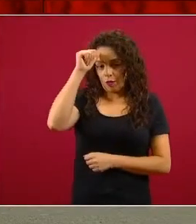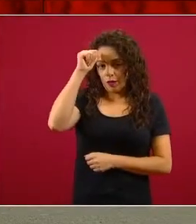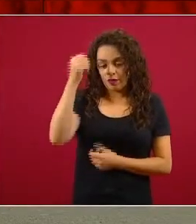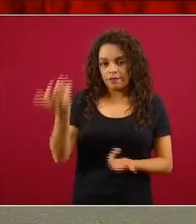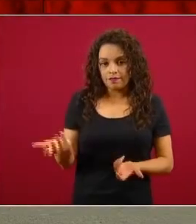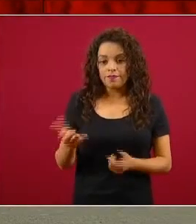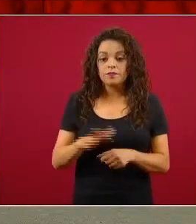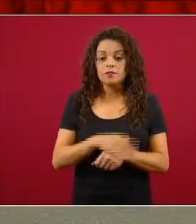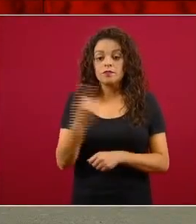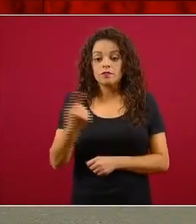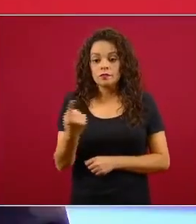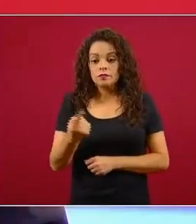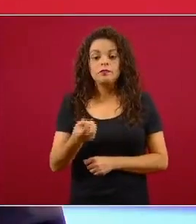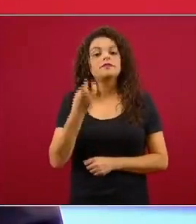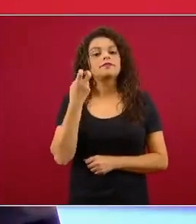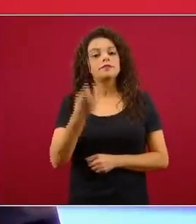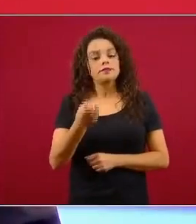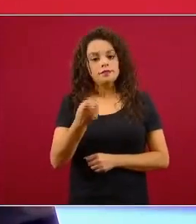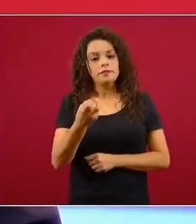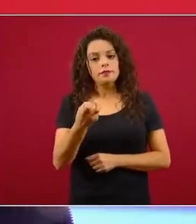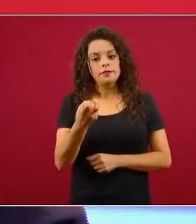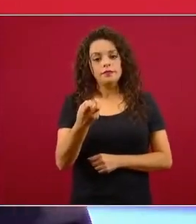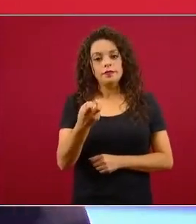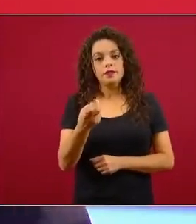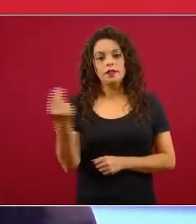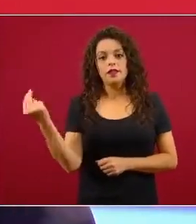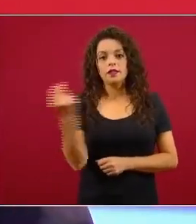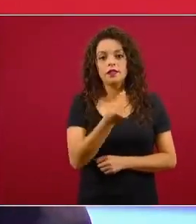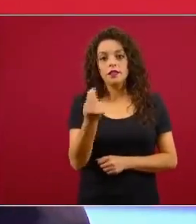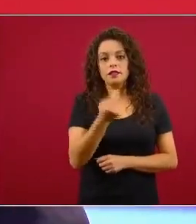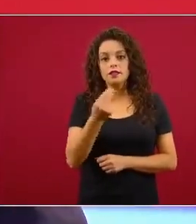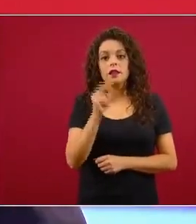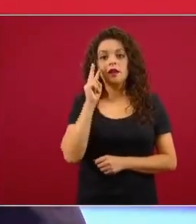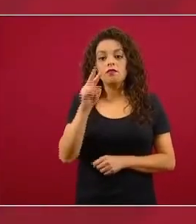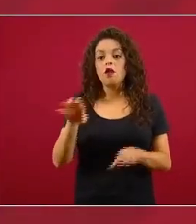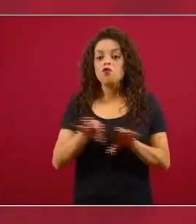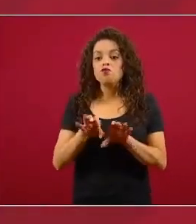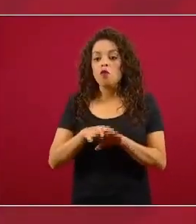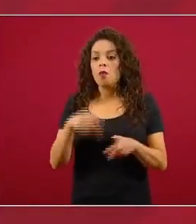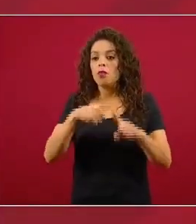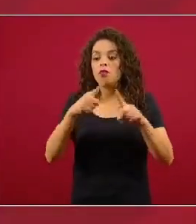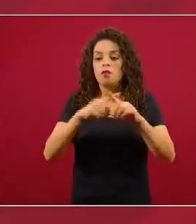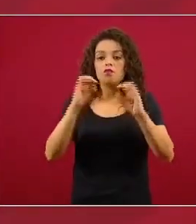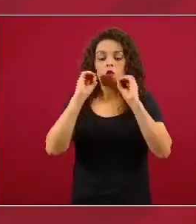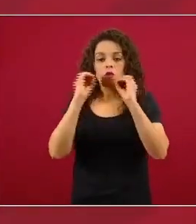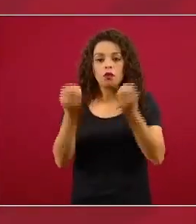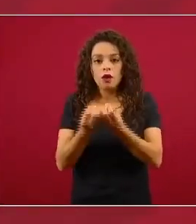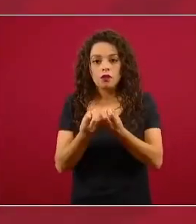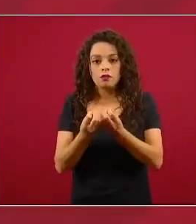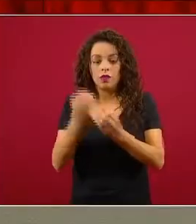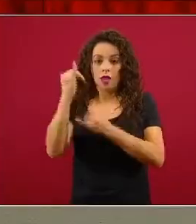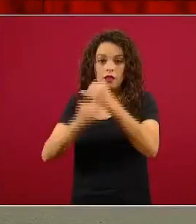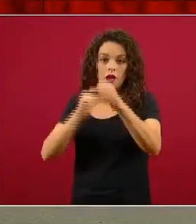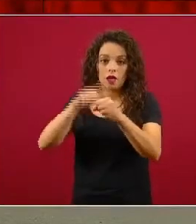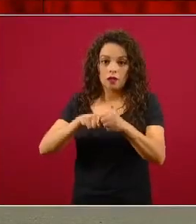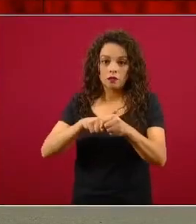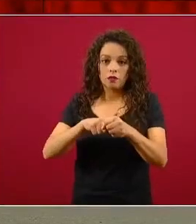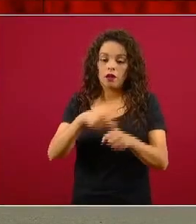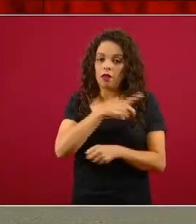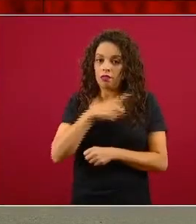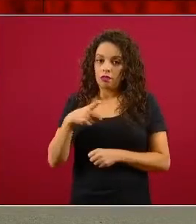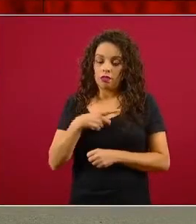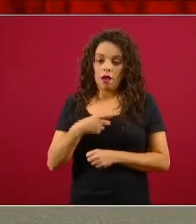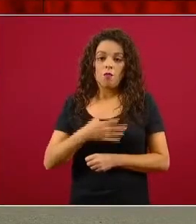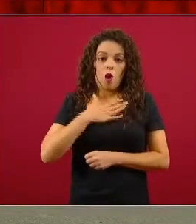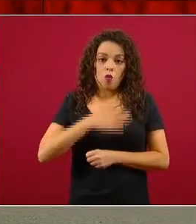a que esa fuera no solo la actitud, sino el comportamiento de los organismos internacionales sobre el acceso justo,